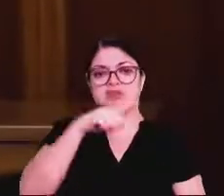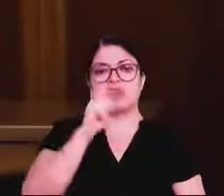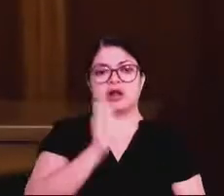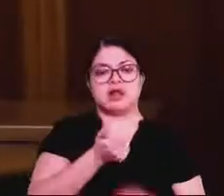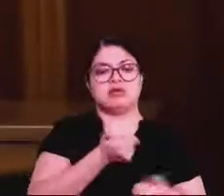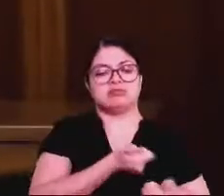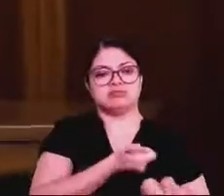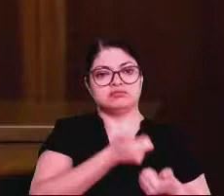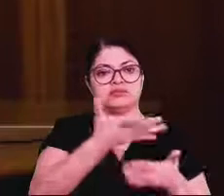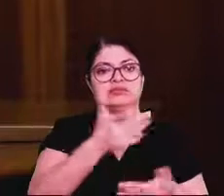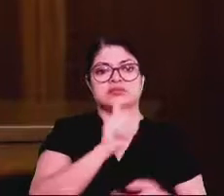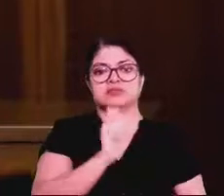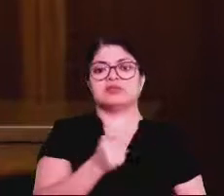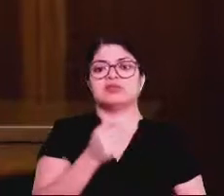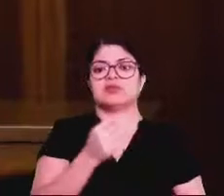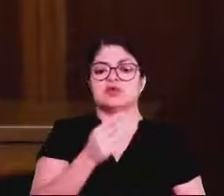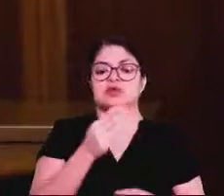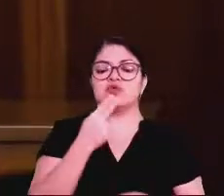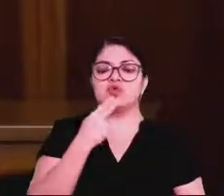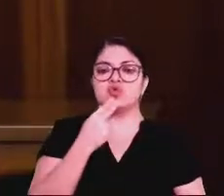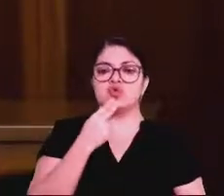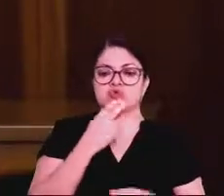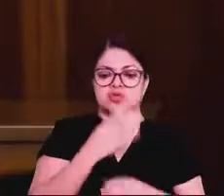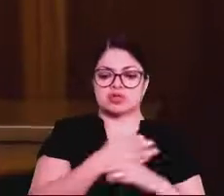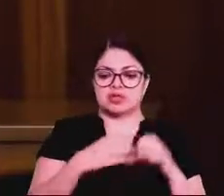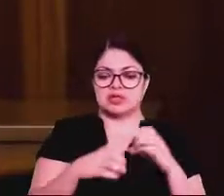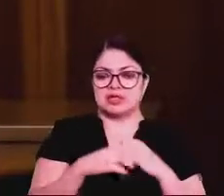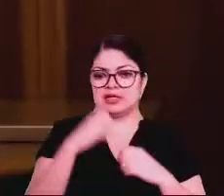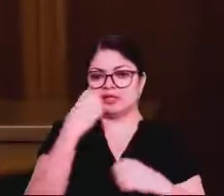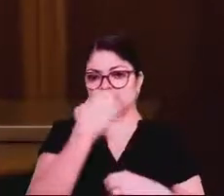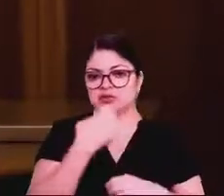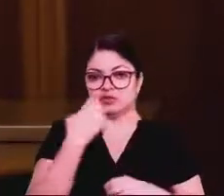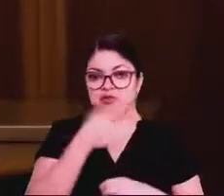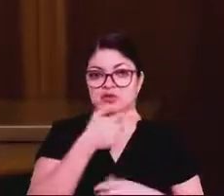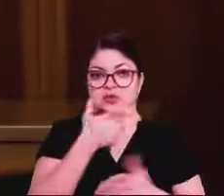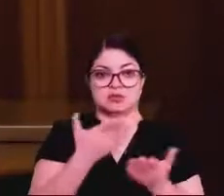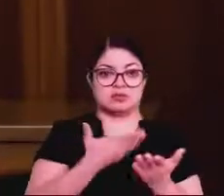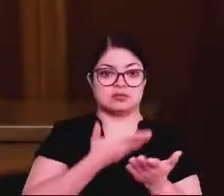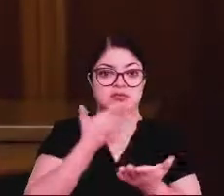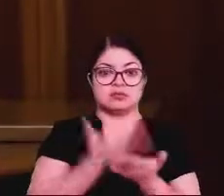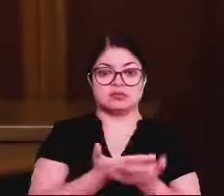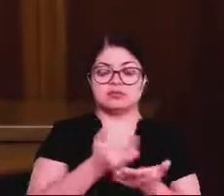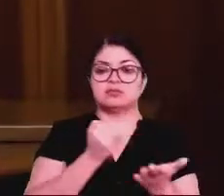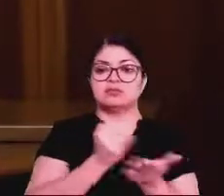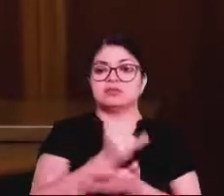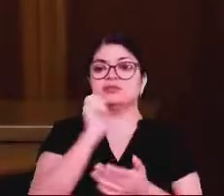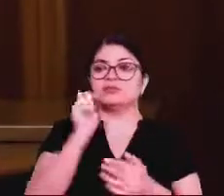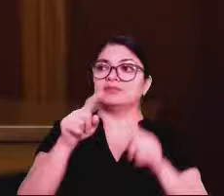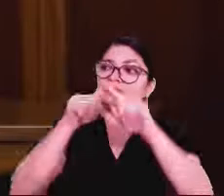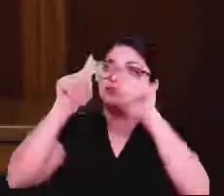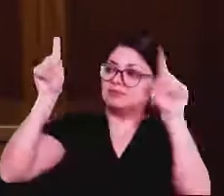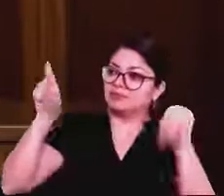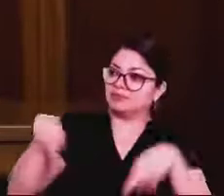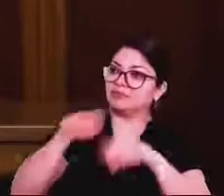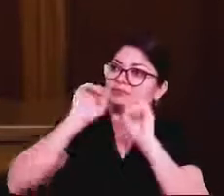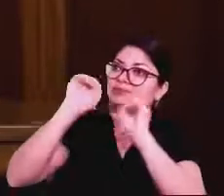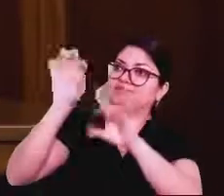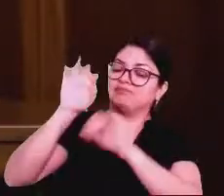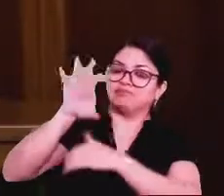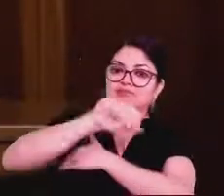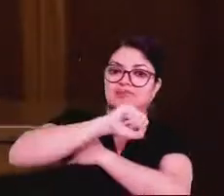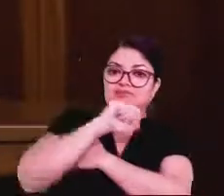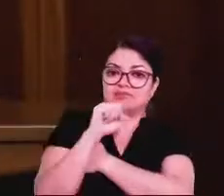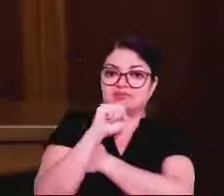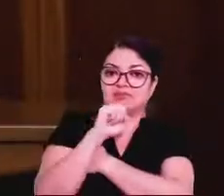traslado de útiles escolares. Propone que se establezcan casilleros o áreas de